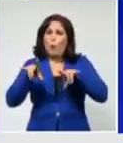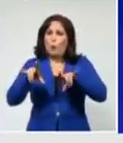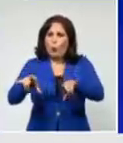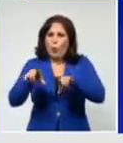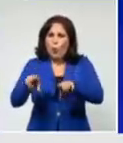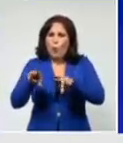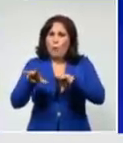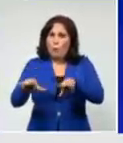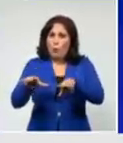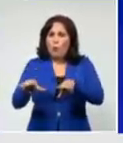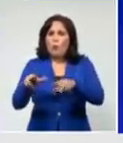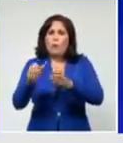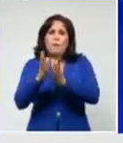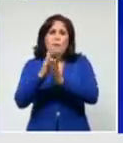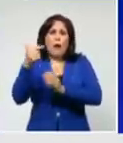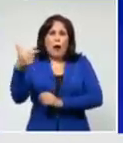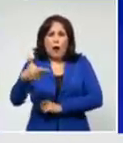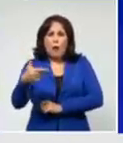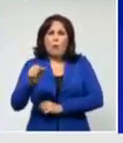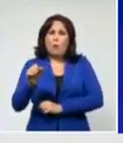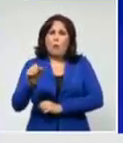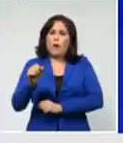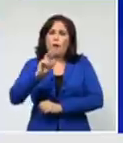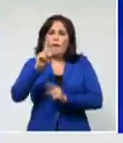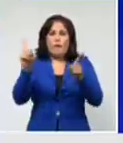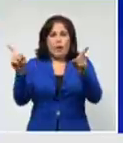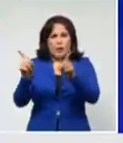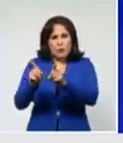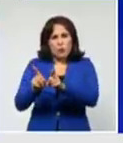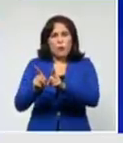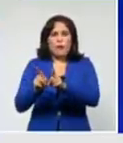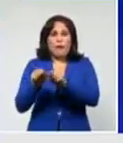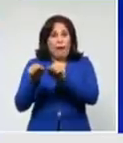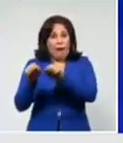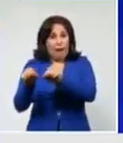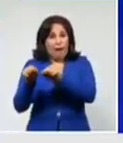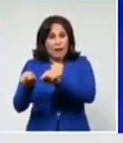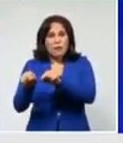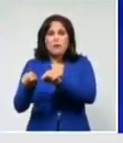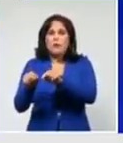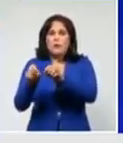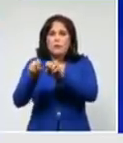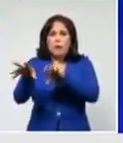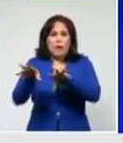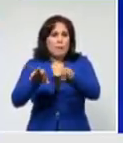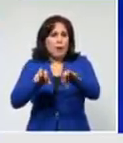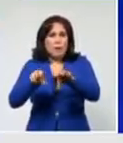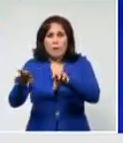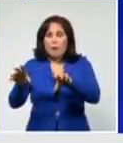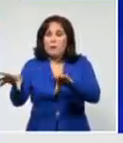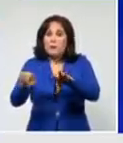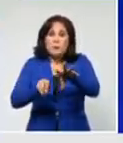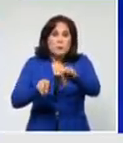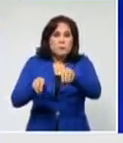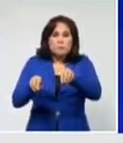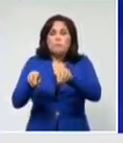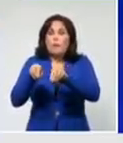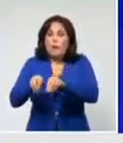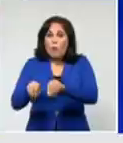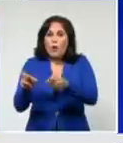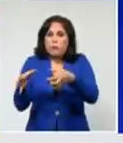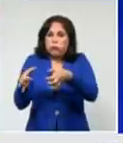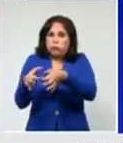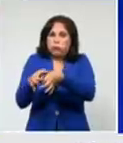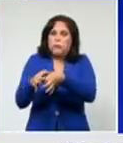en Majagua, en Venezuela, o sea, también con una dispersión, y que reitero, a pesar